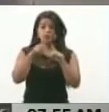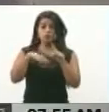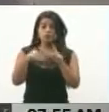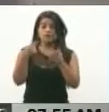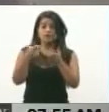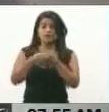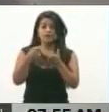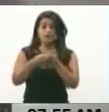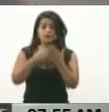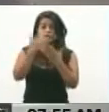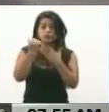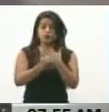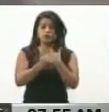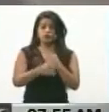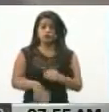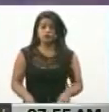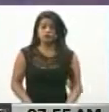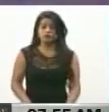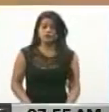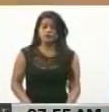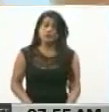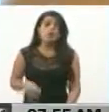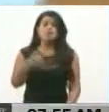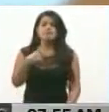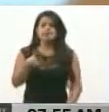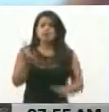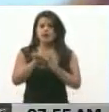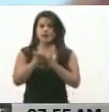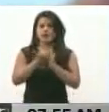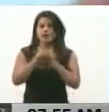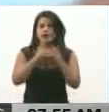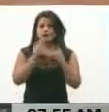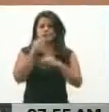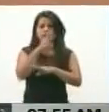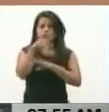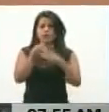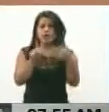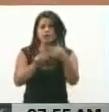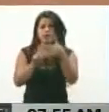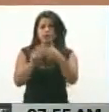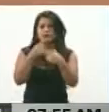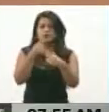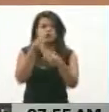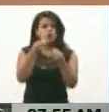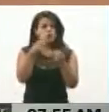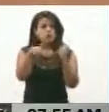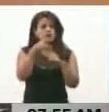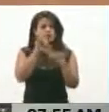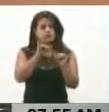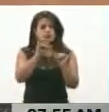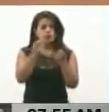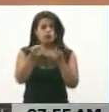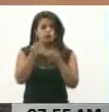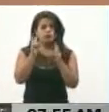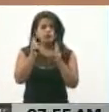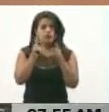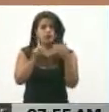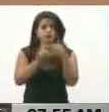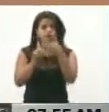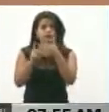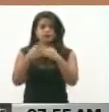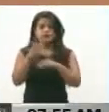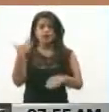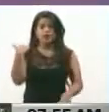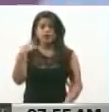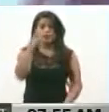financiar proyectos como este. Pero una ley que ha estado atacada por esta Asamblea Nacional, ¿cómo se maneja desde el CENDI, desde RedTV? Y ya lo decía el